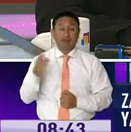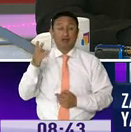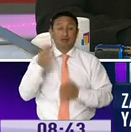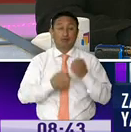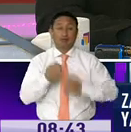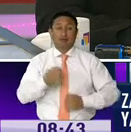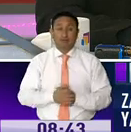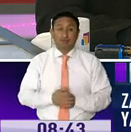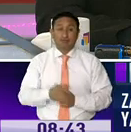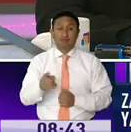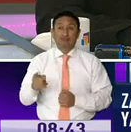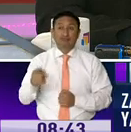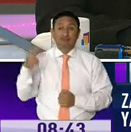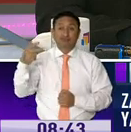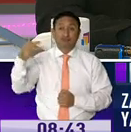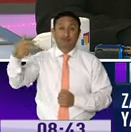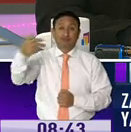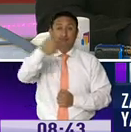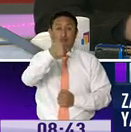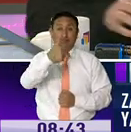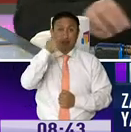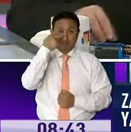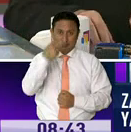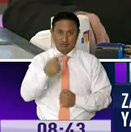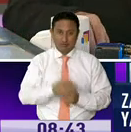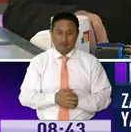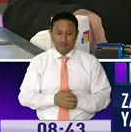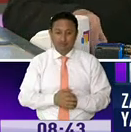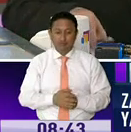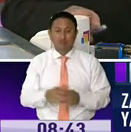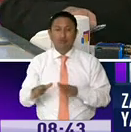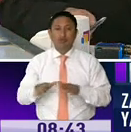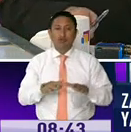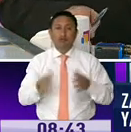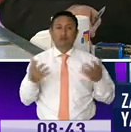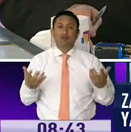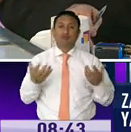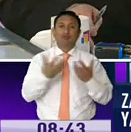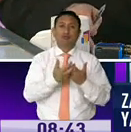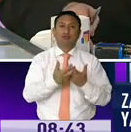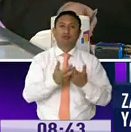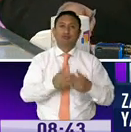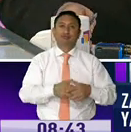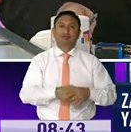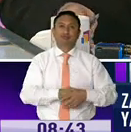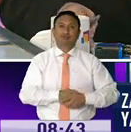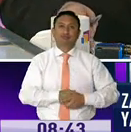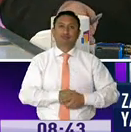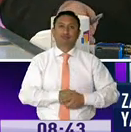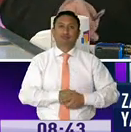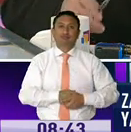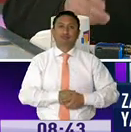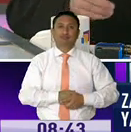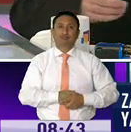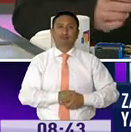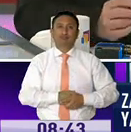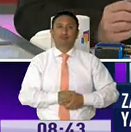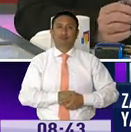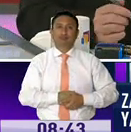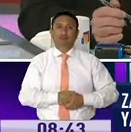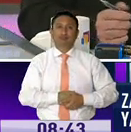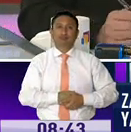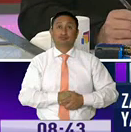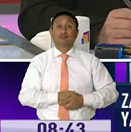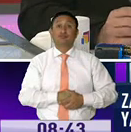Entonces, estas cámaras, a través de la videovigilancia, coordinamos y articulamos con las instituciones que están en territorio. Para el toque de queda ha